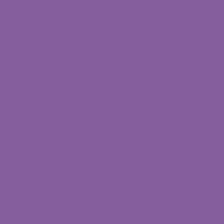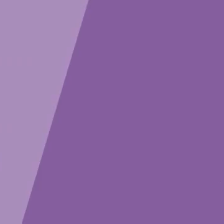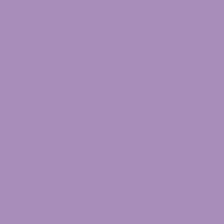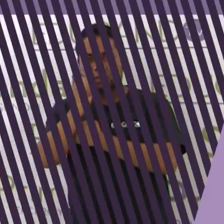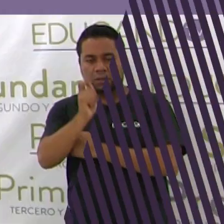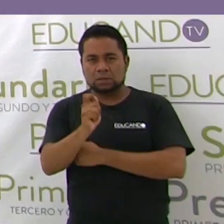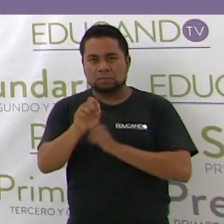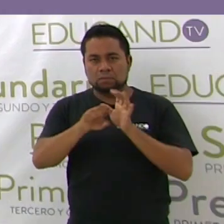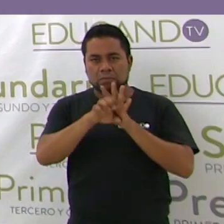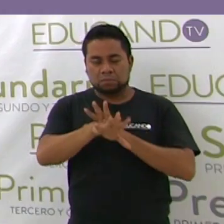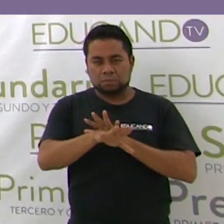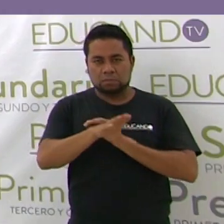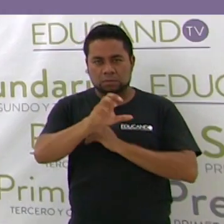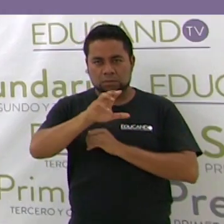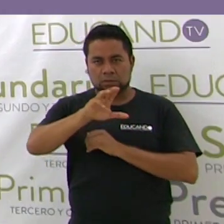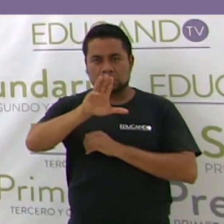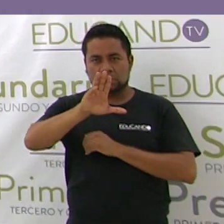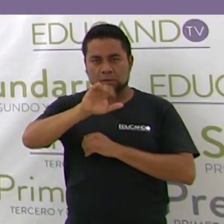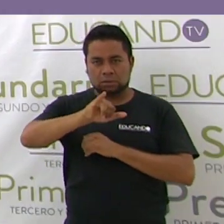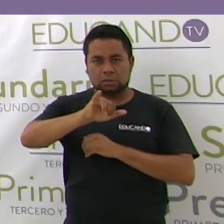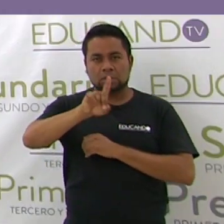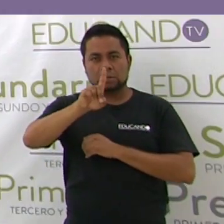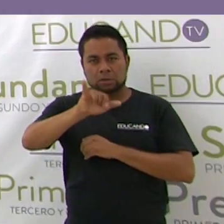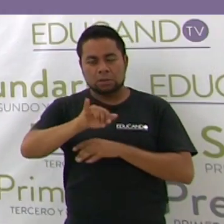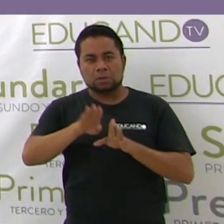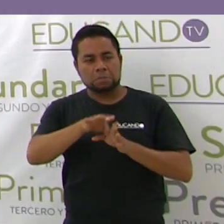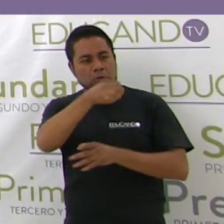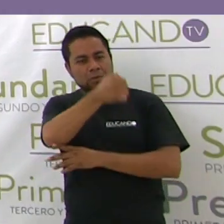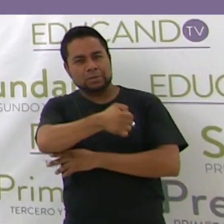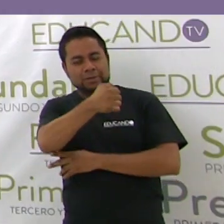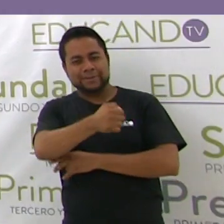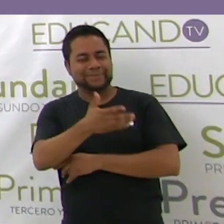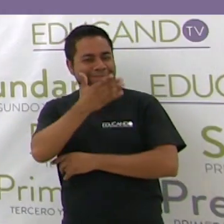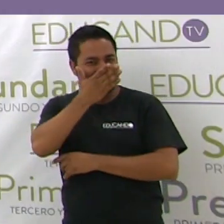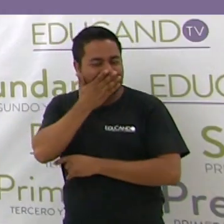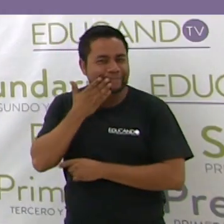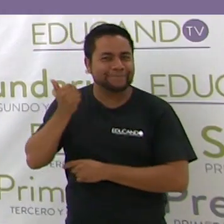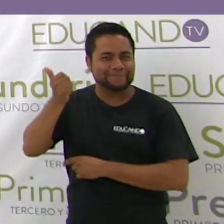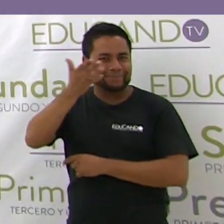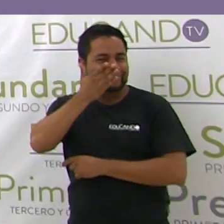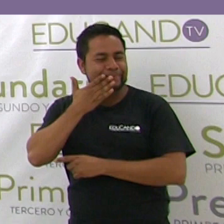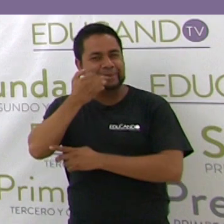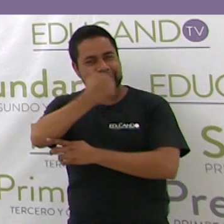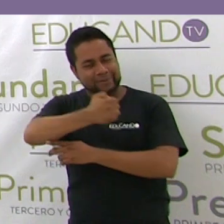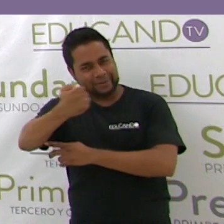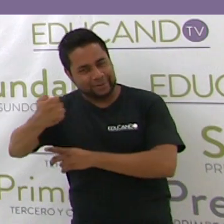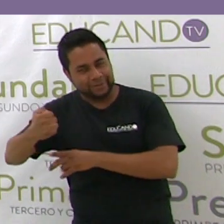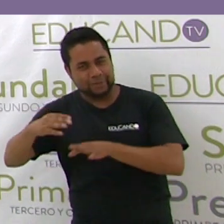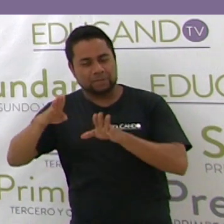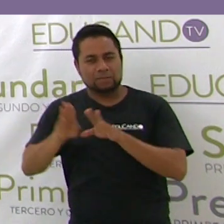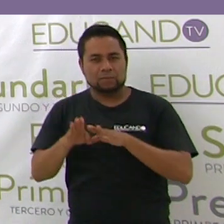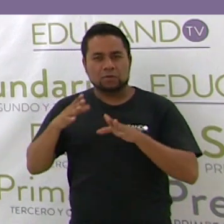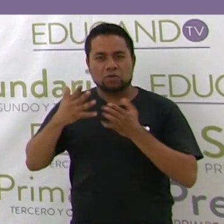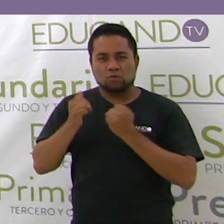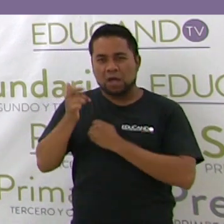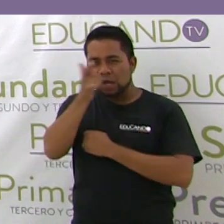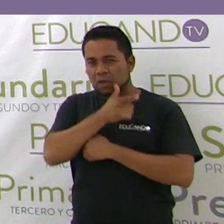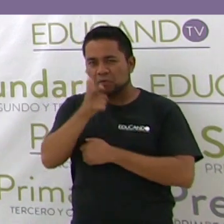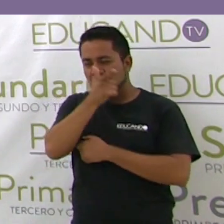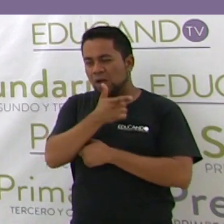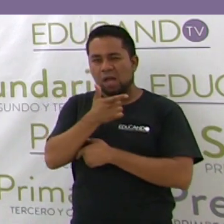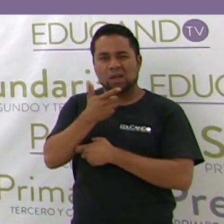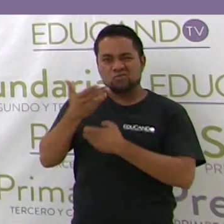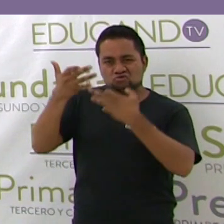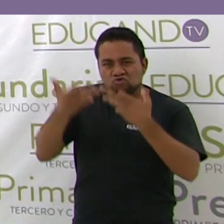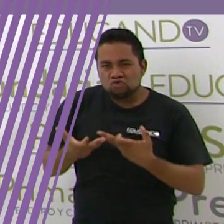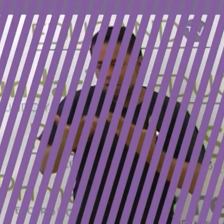que Cindy hace un saludo amigable, un saludo sin un lenguaje formal, un